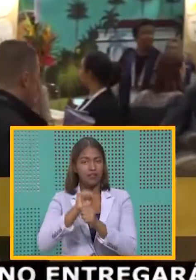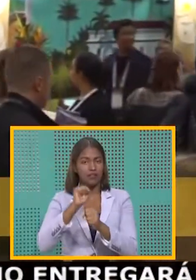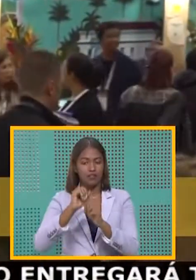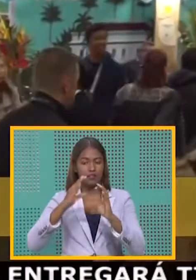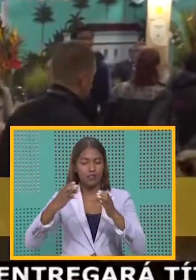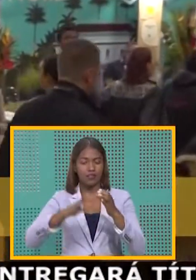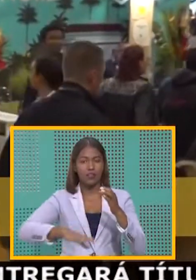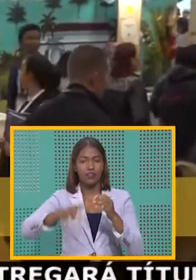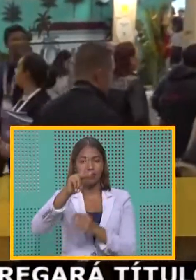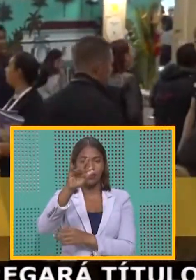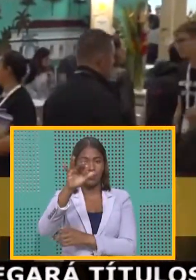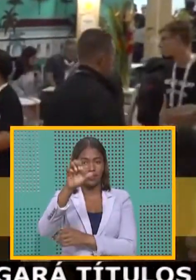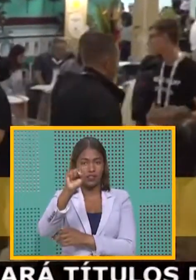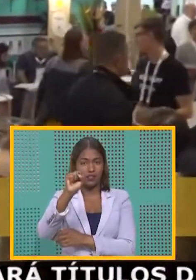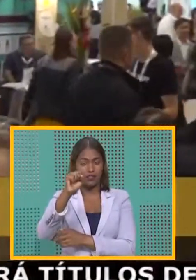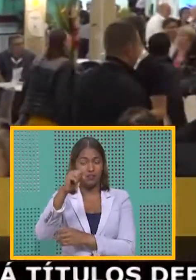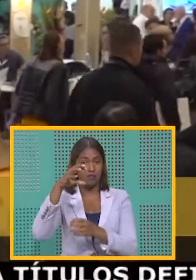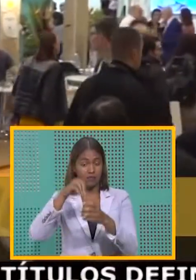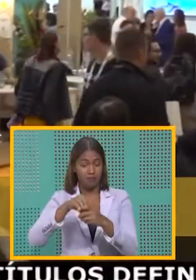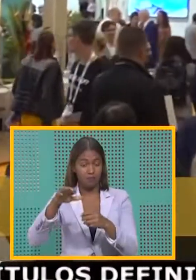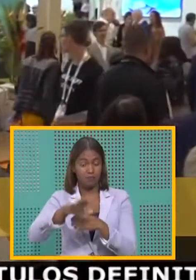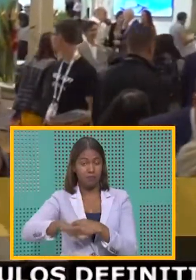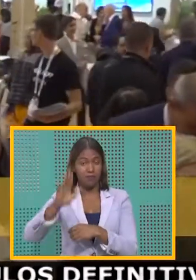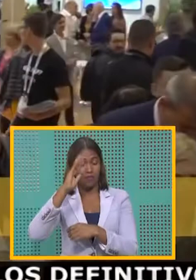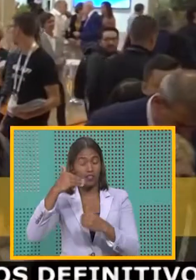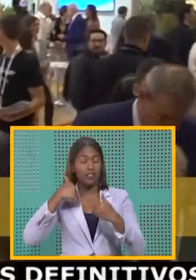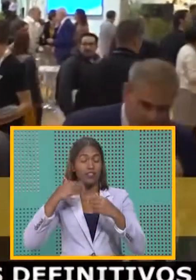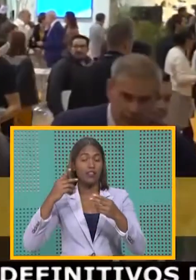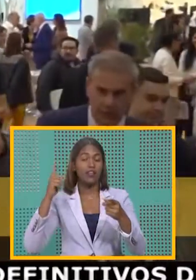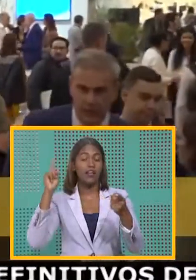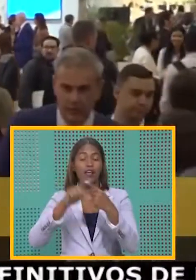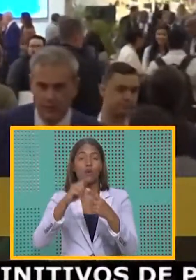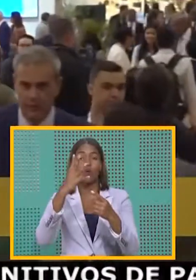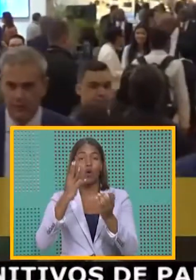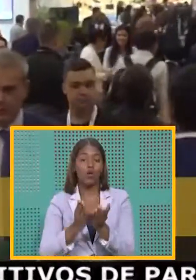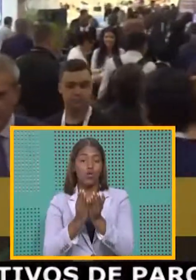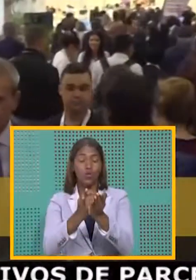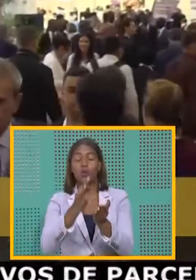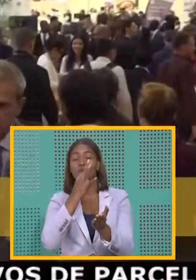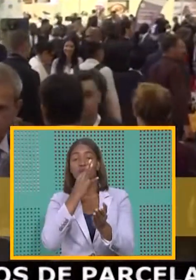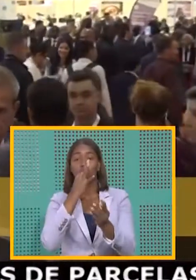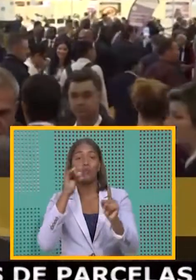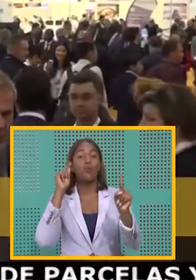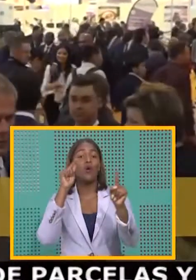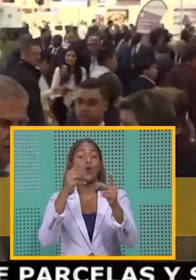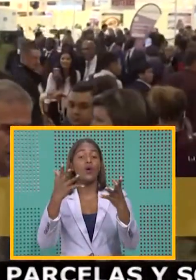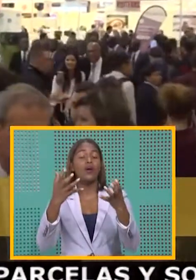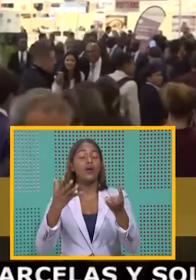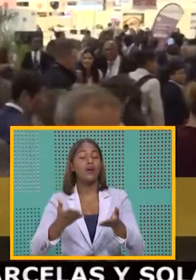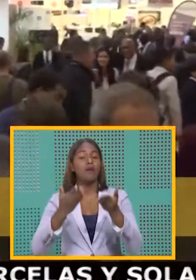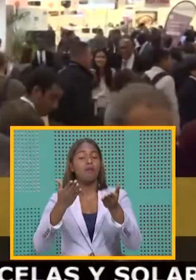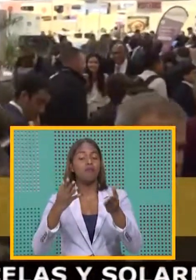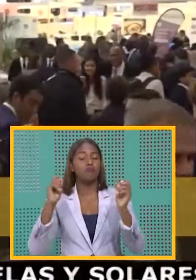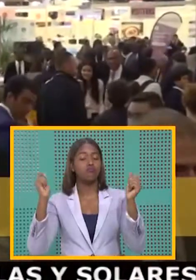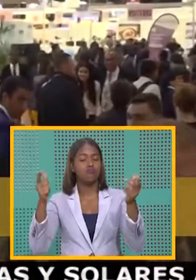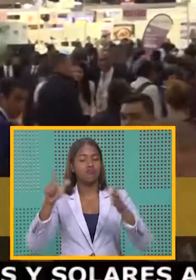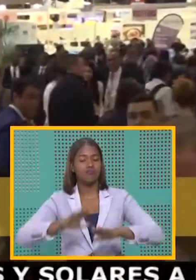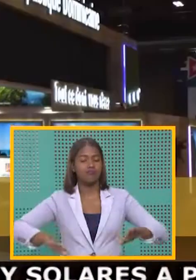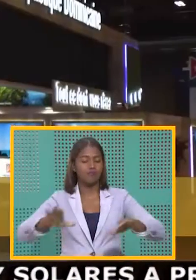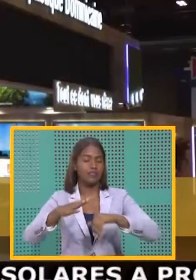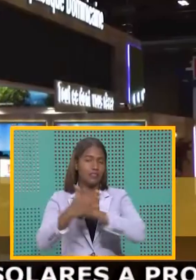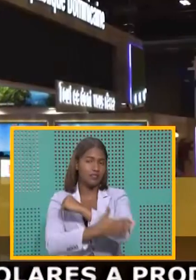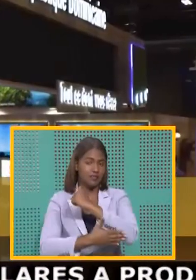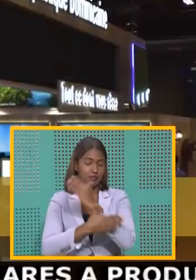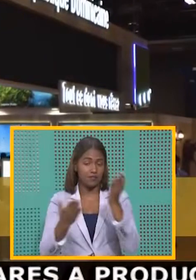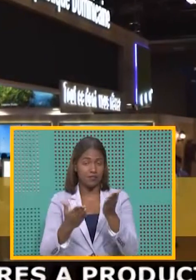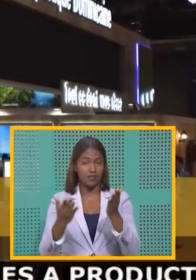recinto París-Porte de Versalles y se extenderá hasta el 4 de octubre próximo, propone un panorama general del sector, donde